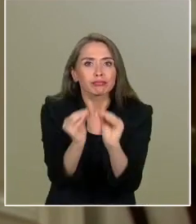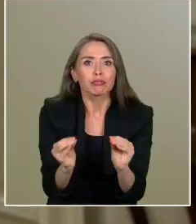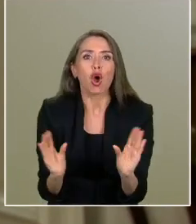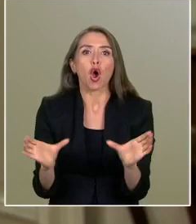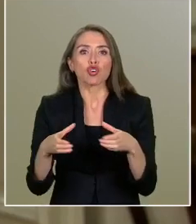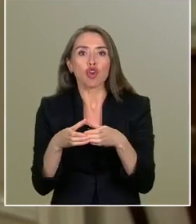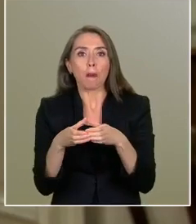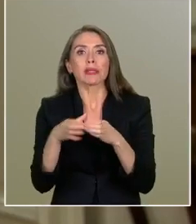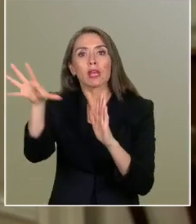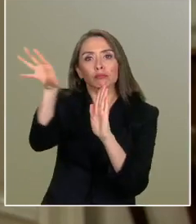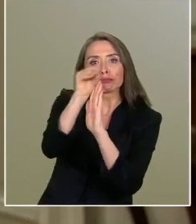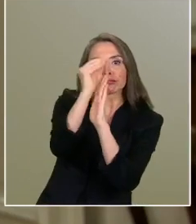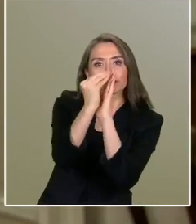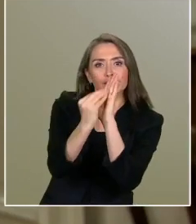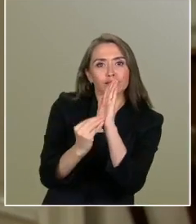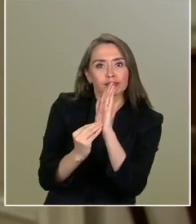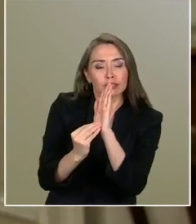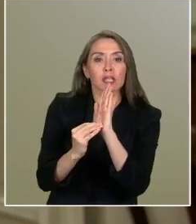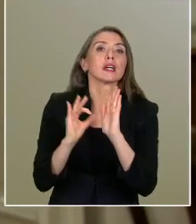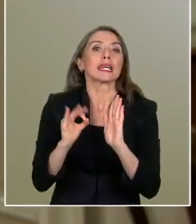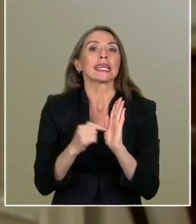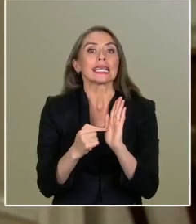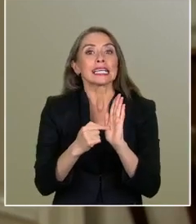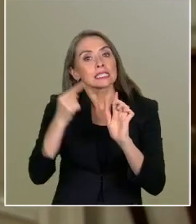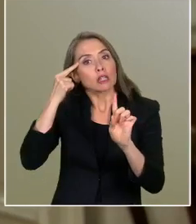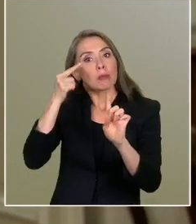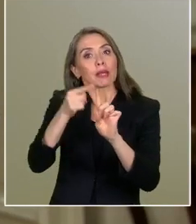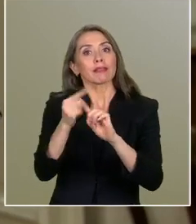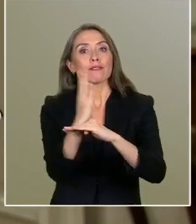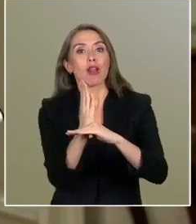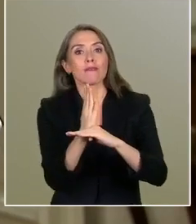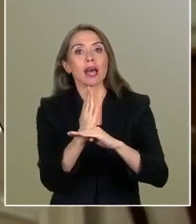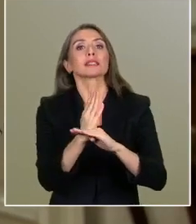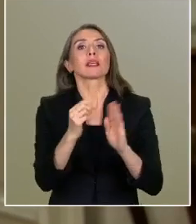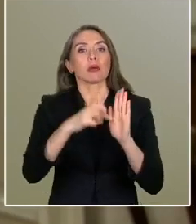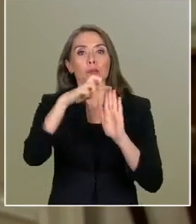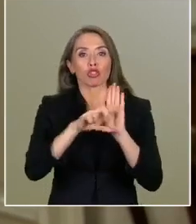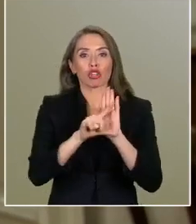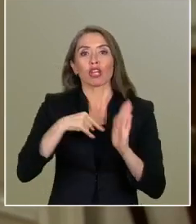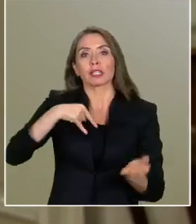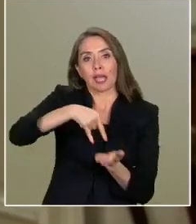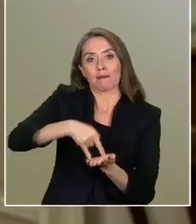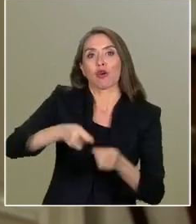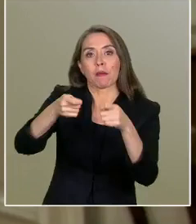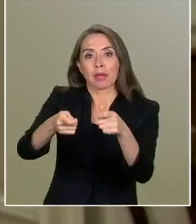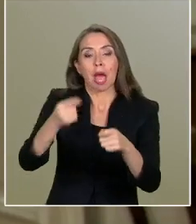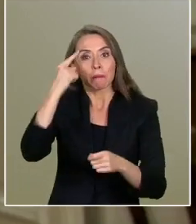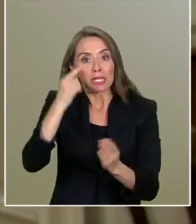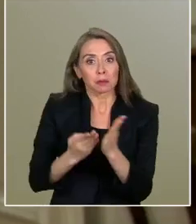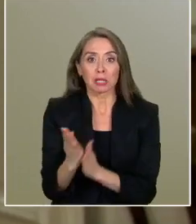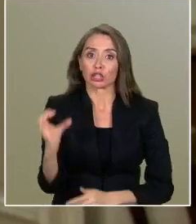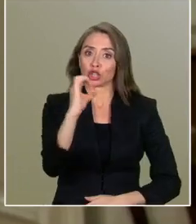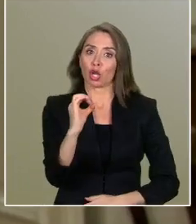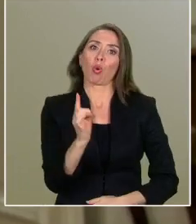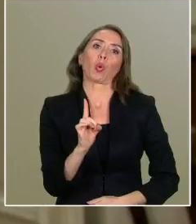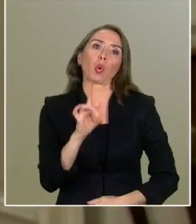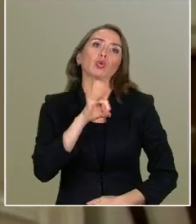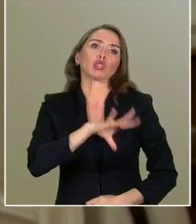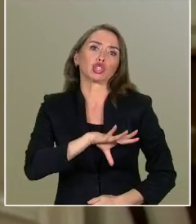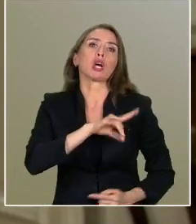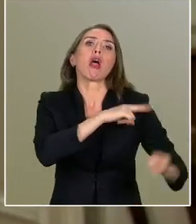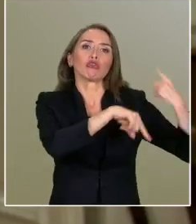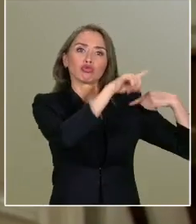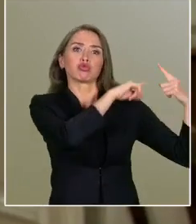sistematización son la base y el espíritu del texto que enviaré no se trata de partir de cero porque chile es una nación con historia